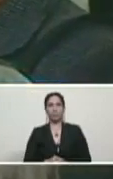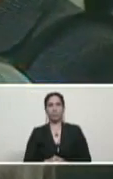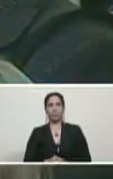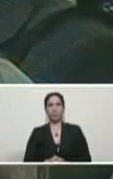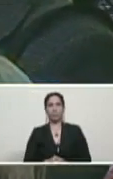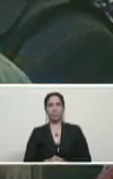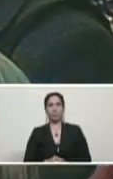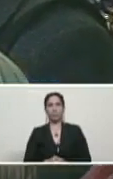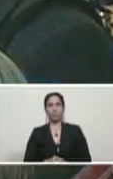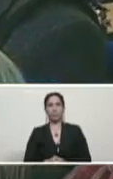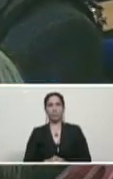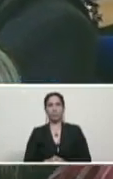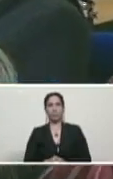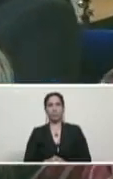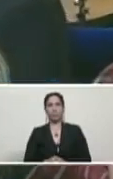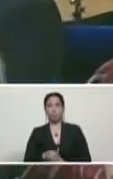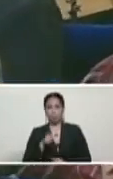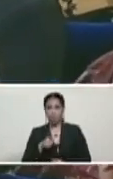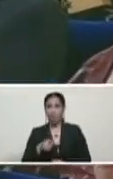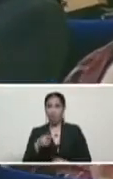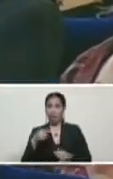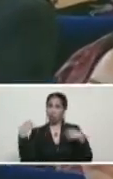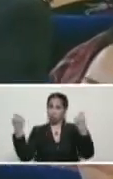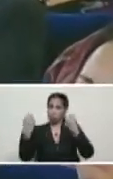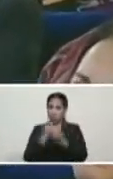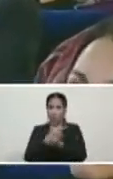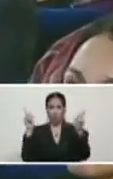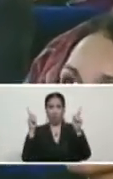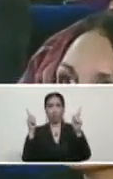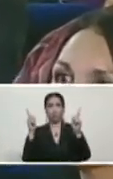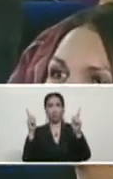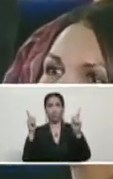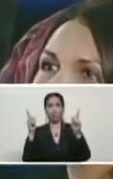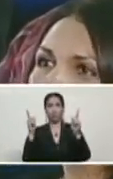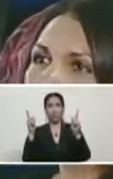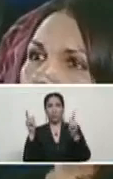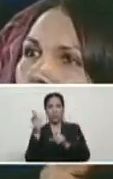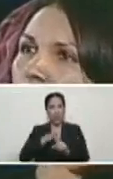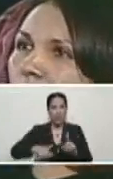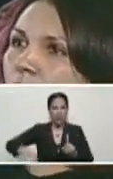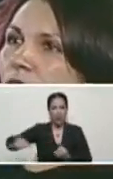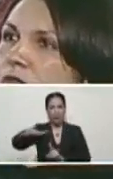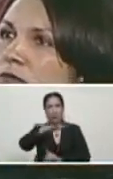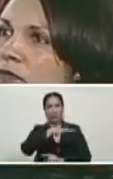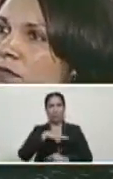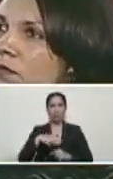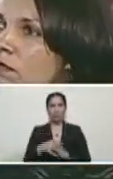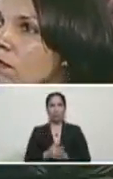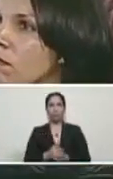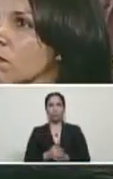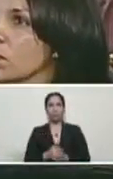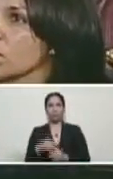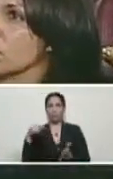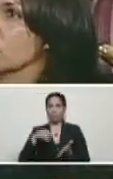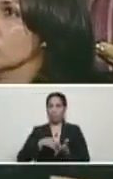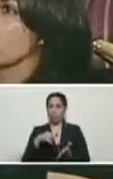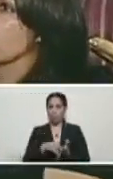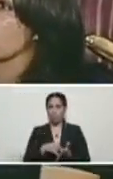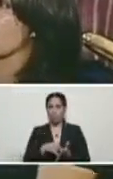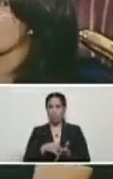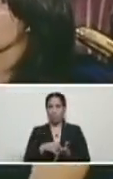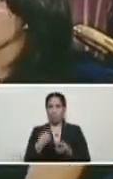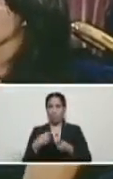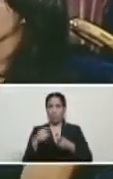Lo que después fue la campaña libertadora de los Llanos, Boyacá, Carabobo,